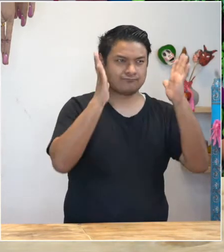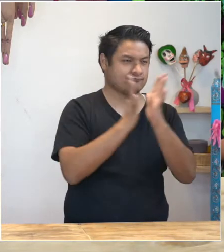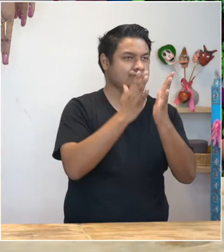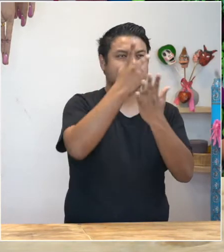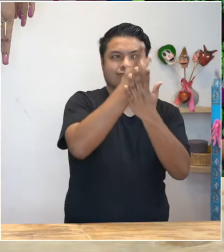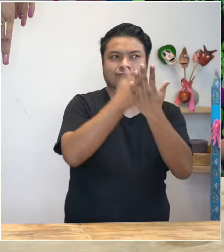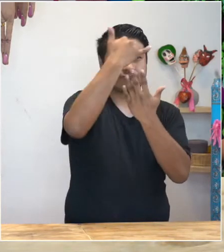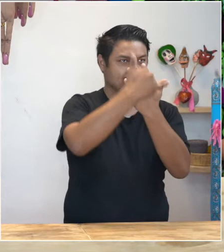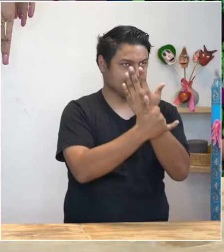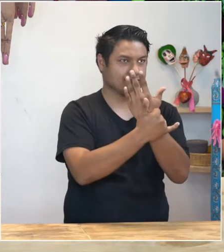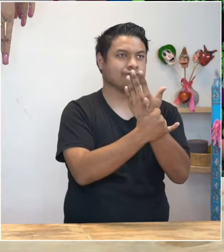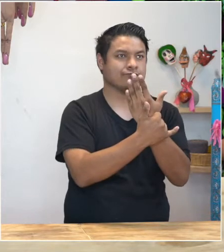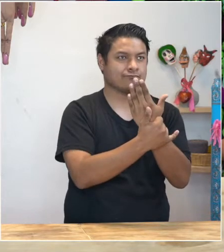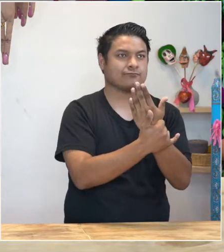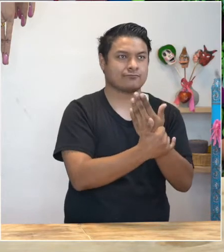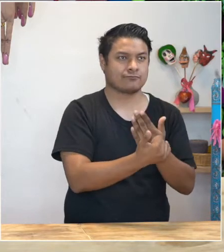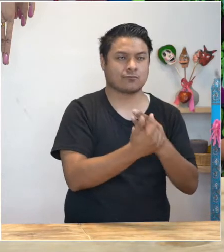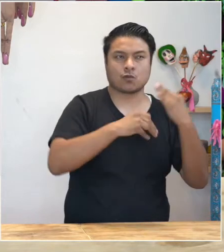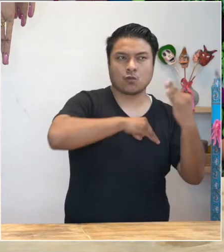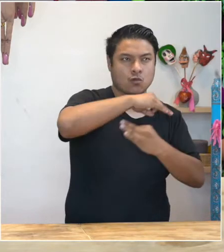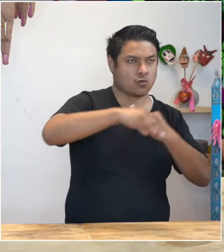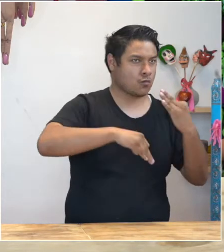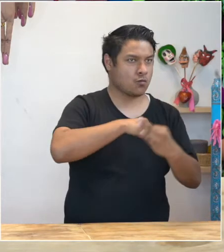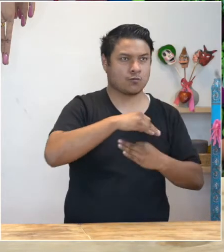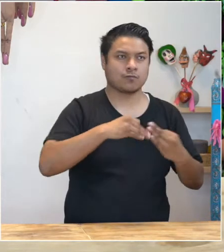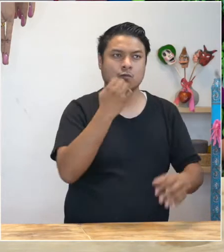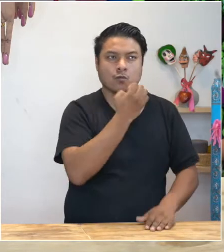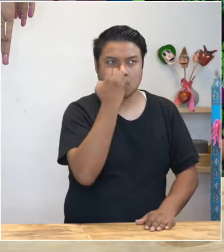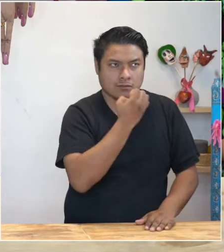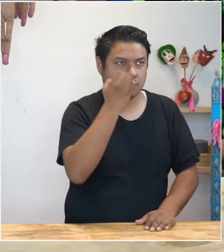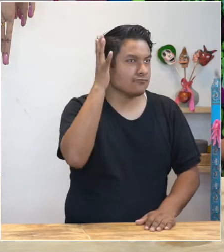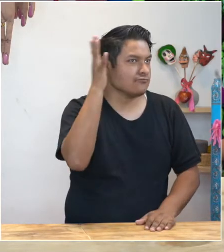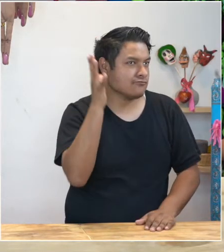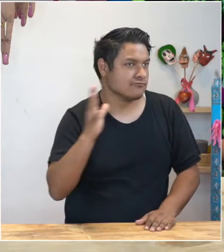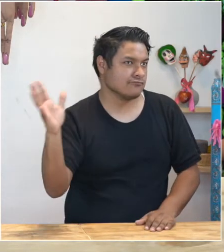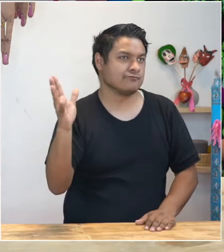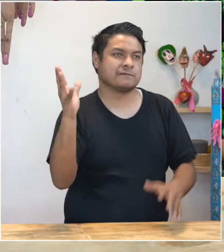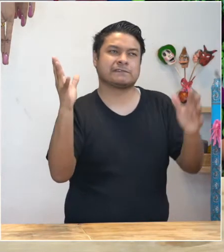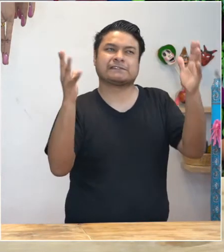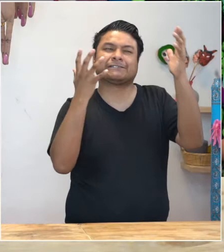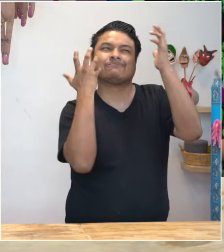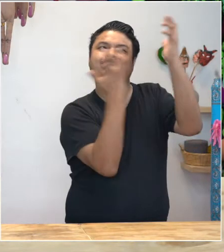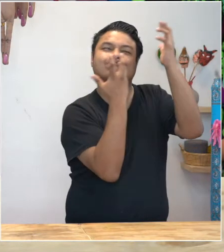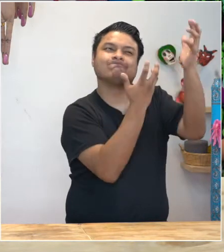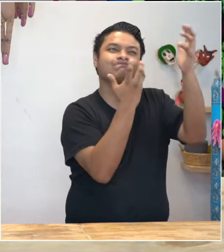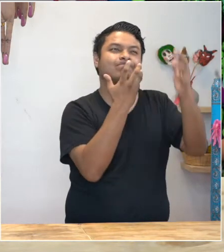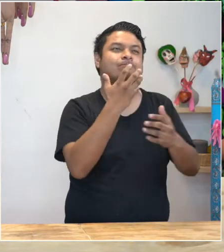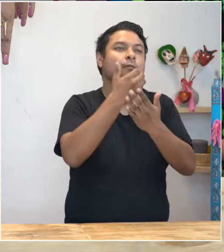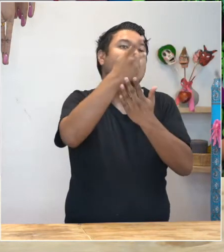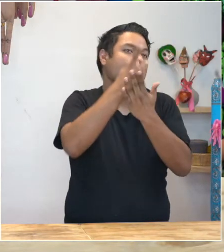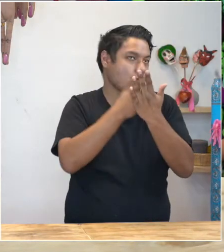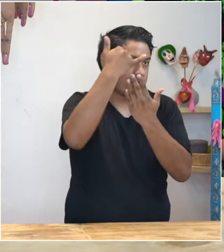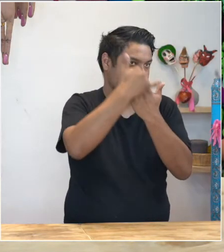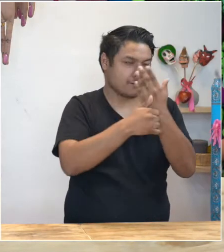ellos. En nuestro proyecto de Resonancia Silente hicimos una serie de actividades, las cuales les comento de manera